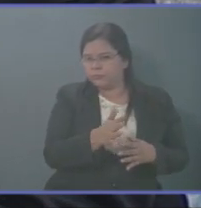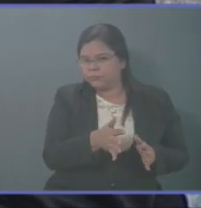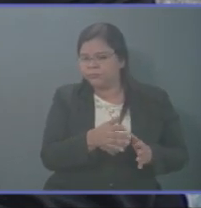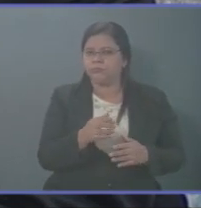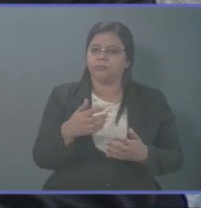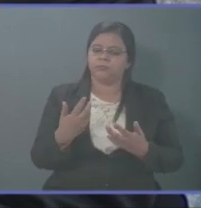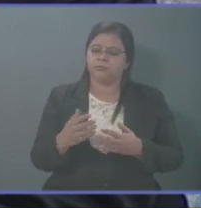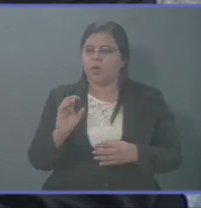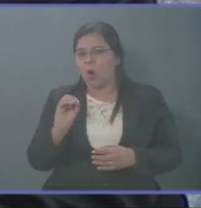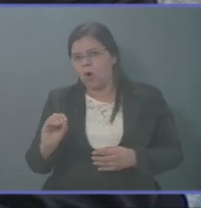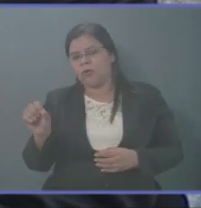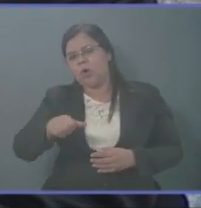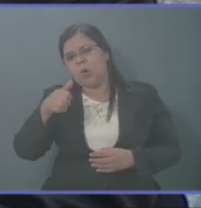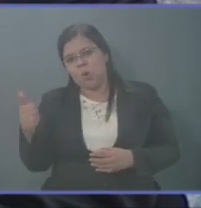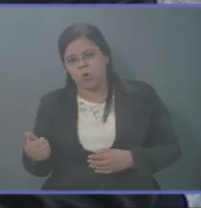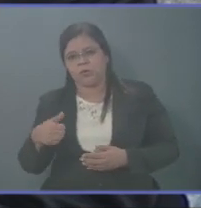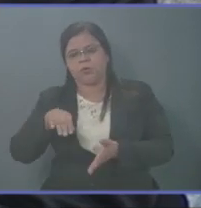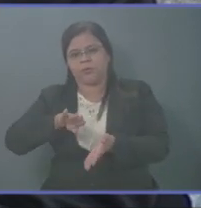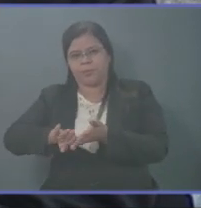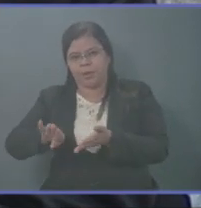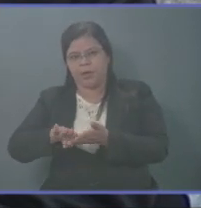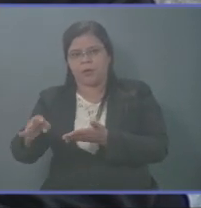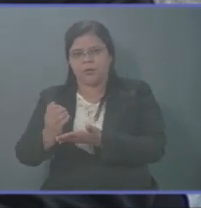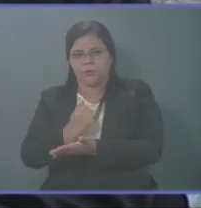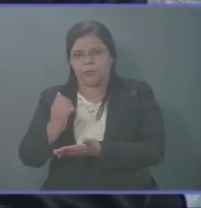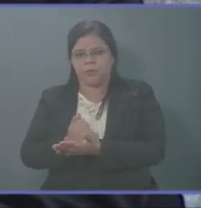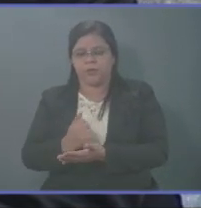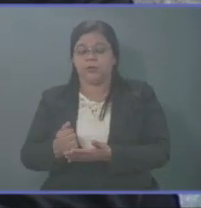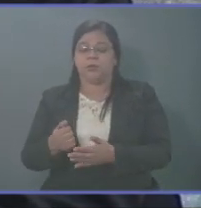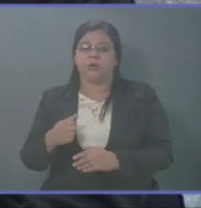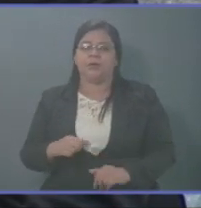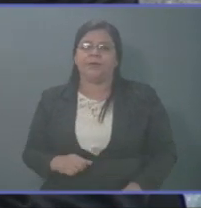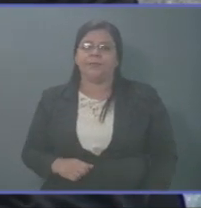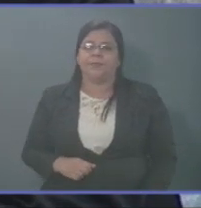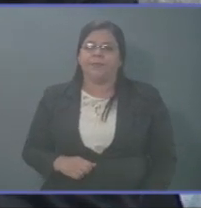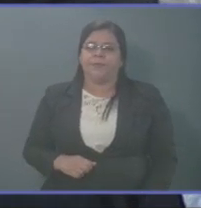otros contribuyentes por parte de la Dirección General de Impuestos Internos.